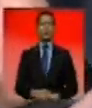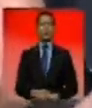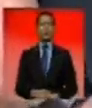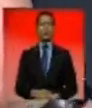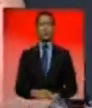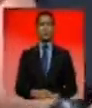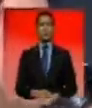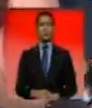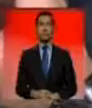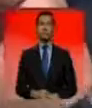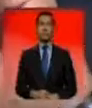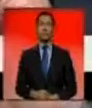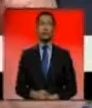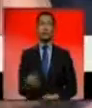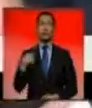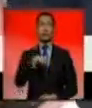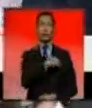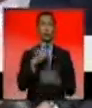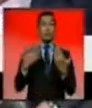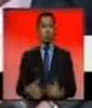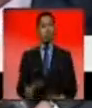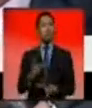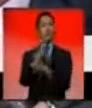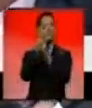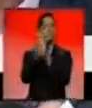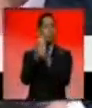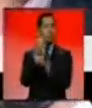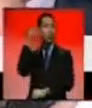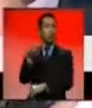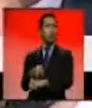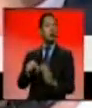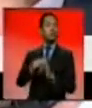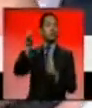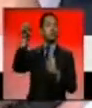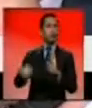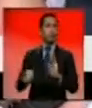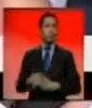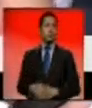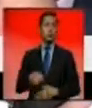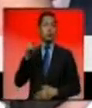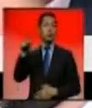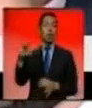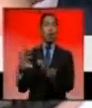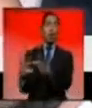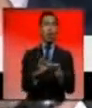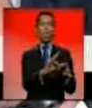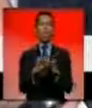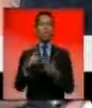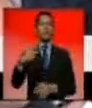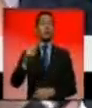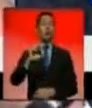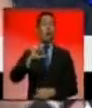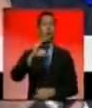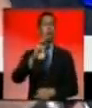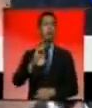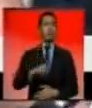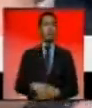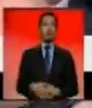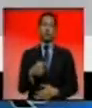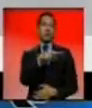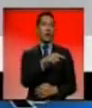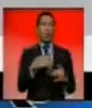libertad. Además, se solicitaron 17 asistencias penales a países como Panamá, Estados Unidos, Suiza, China, Bahamas